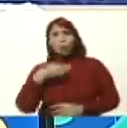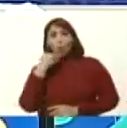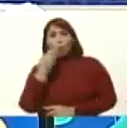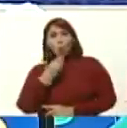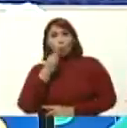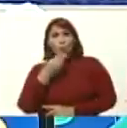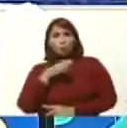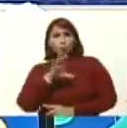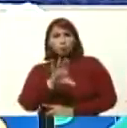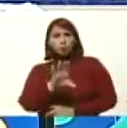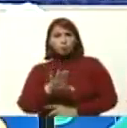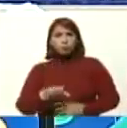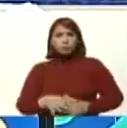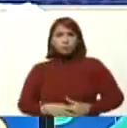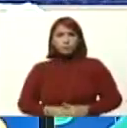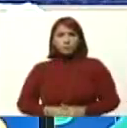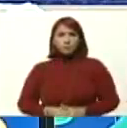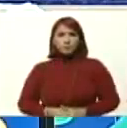Juventudes Patrióticas.